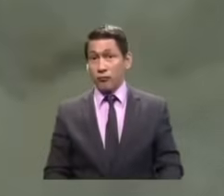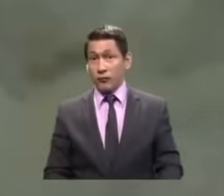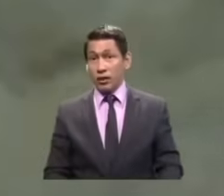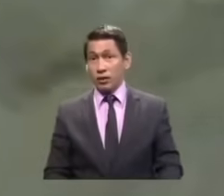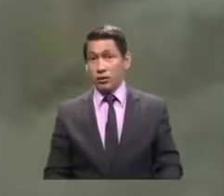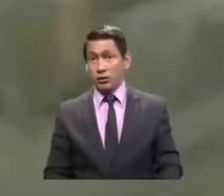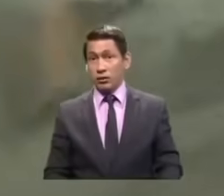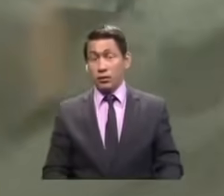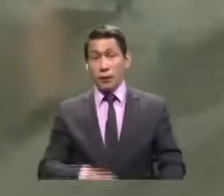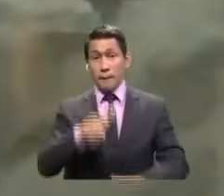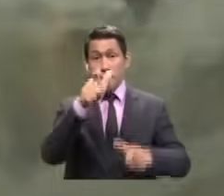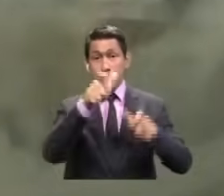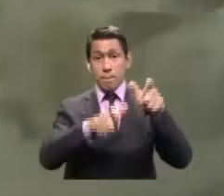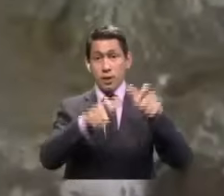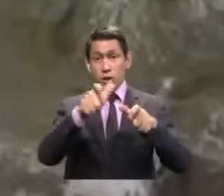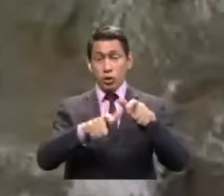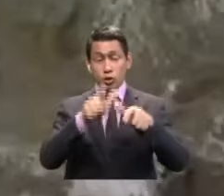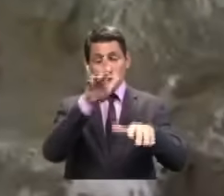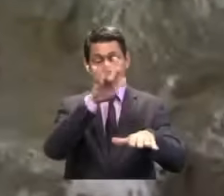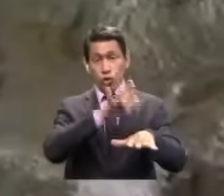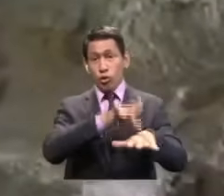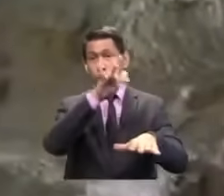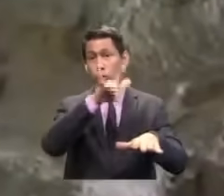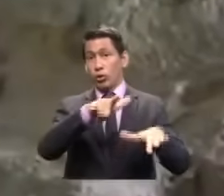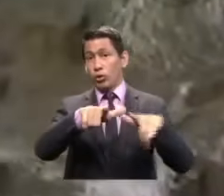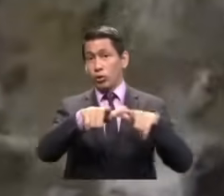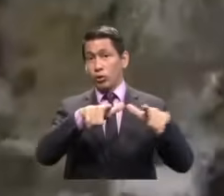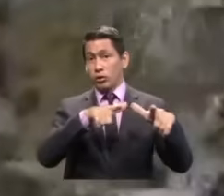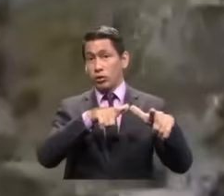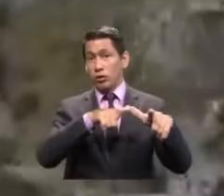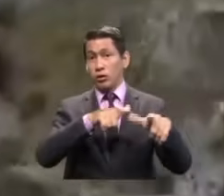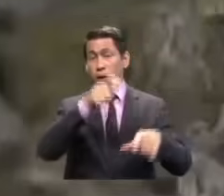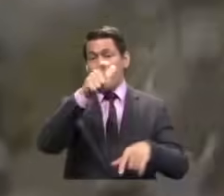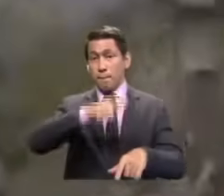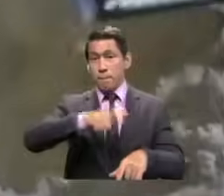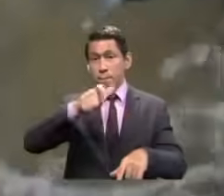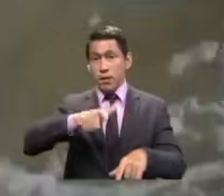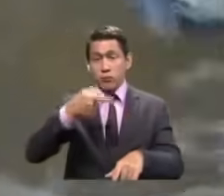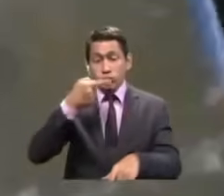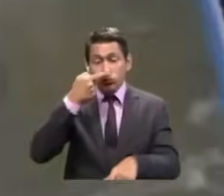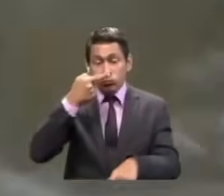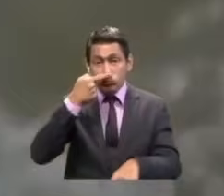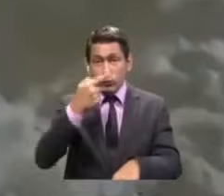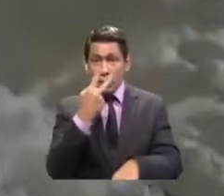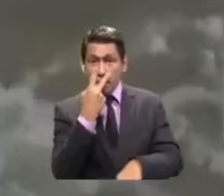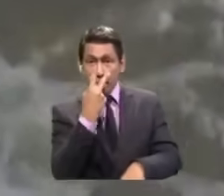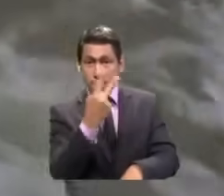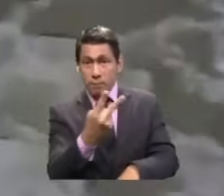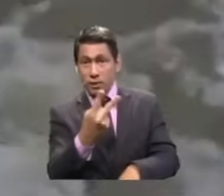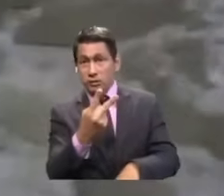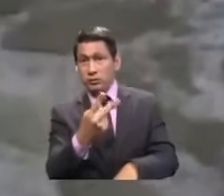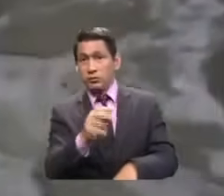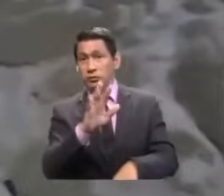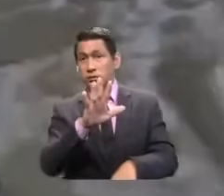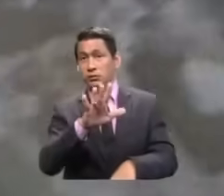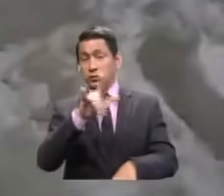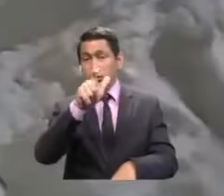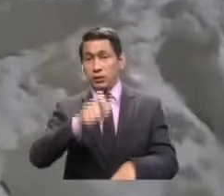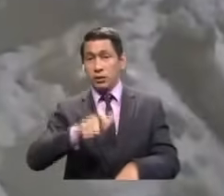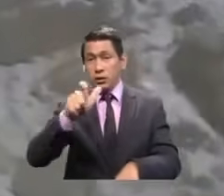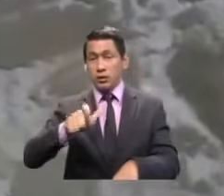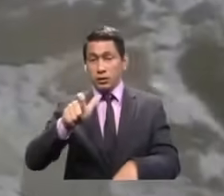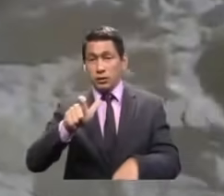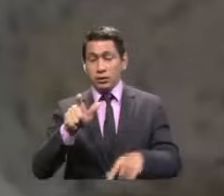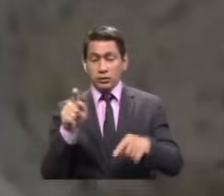alterada en varias ocasiones y es que muchos de los curiosos que llegaron al sitio ingresaron al hoyo para obtener una muestra